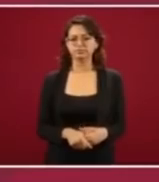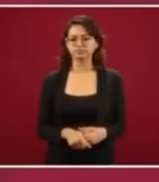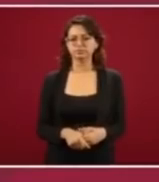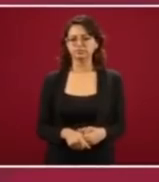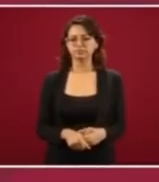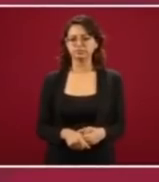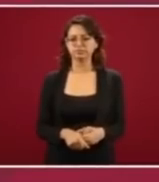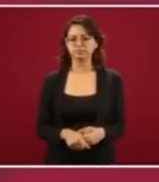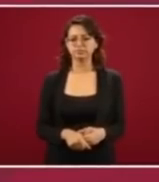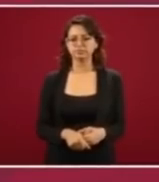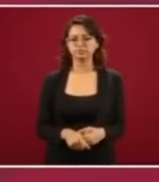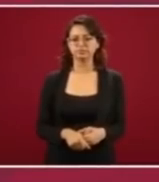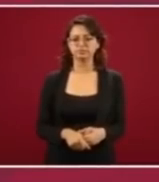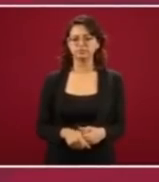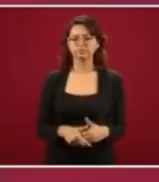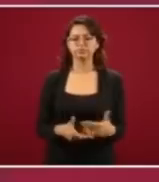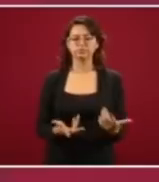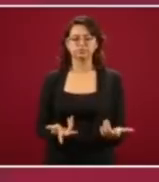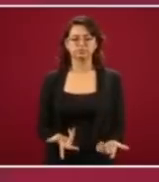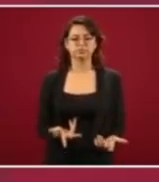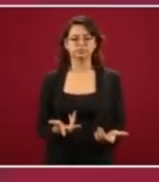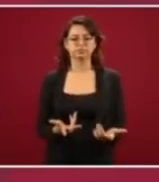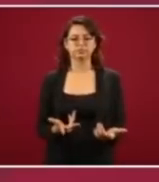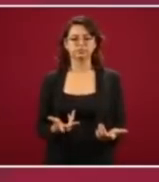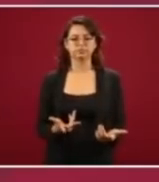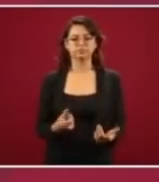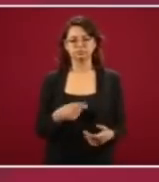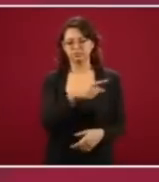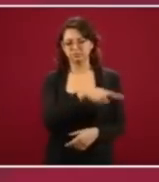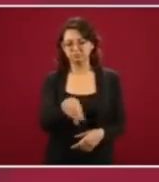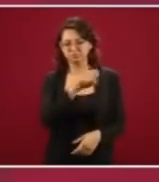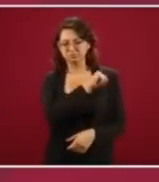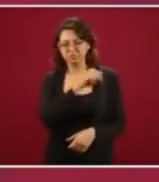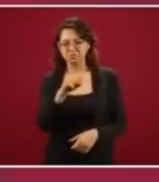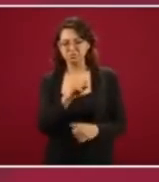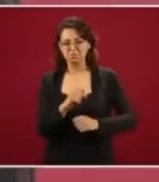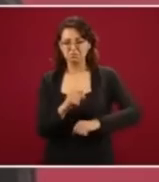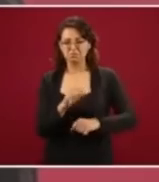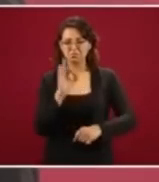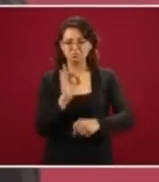que no haya protección para los que cometen delitos.